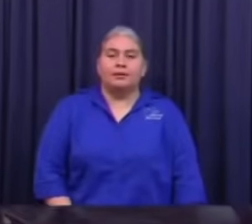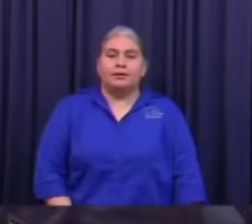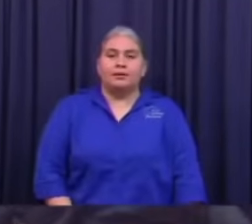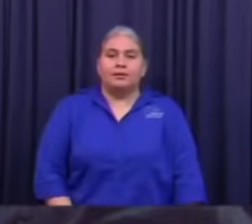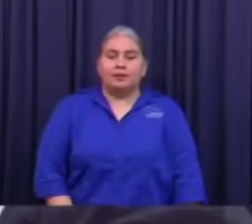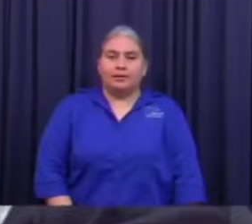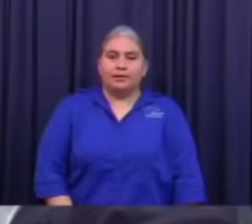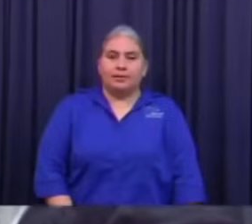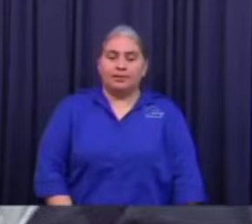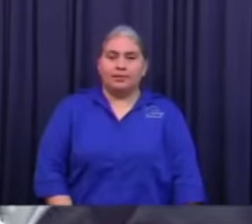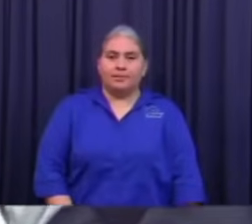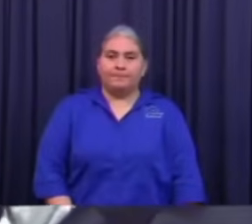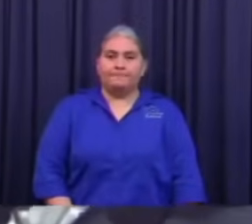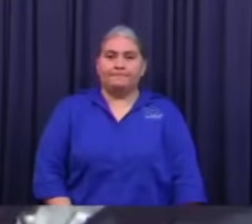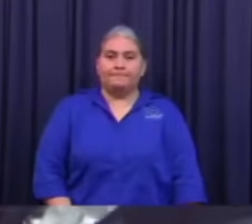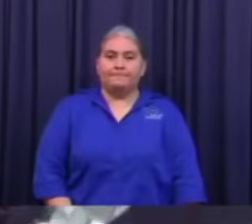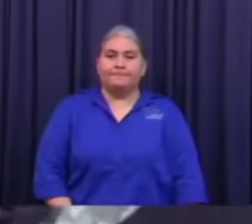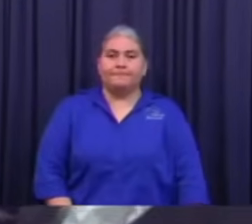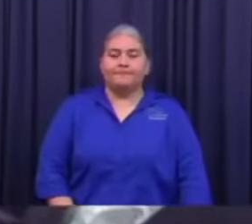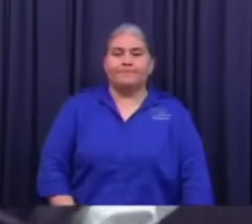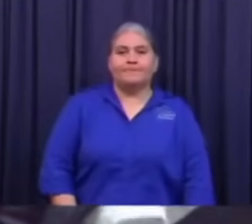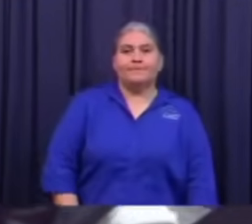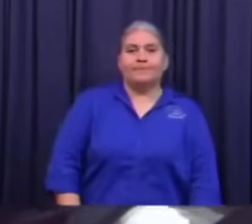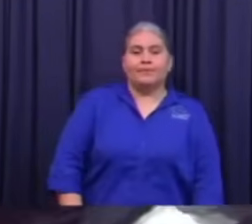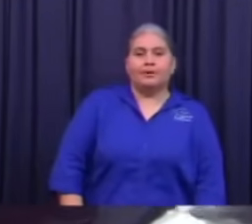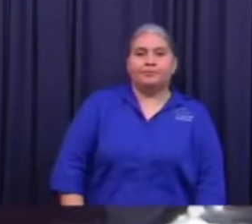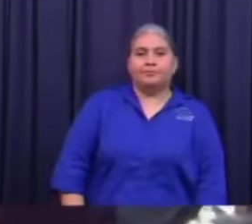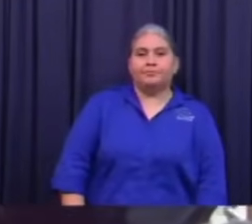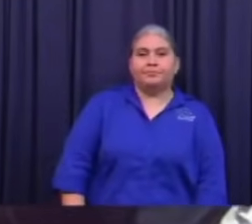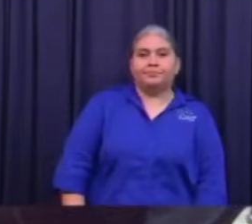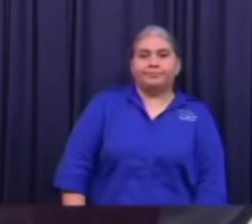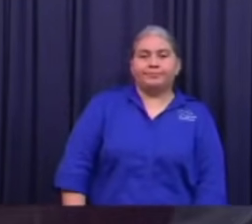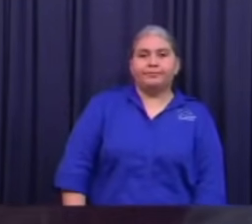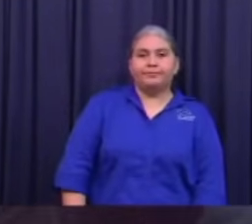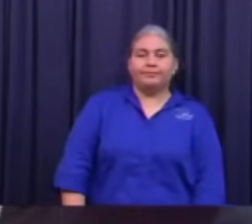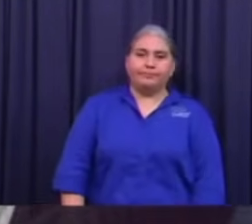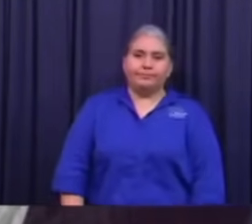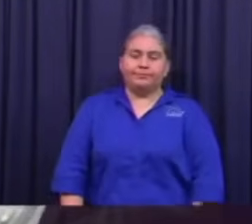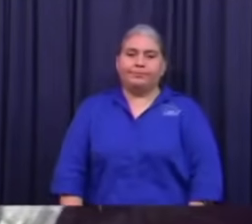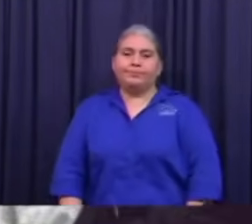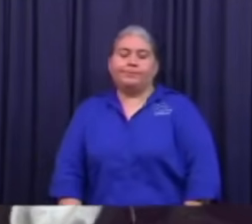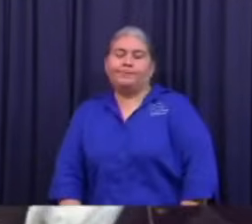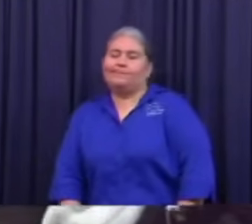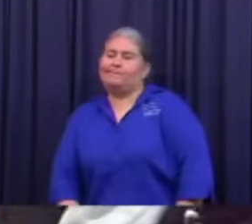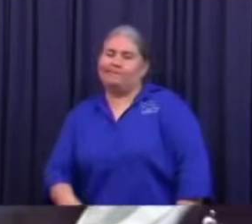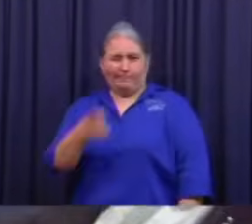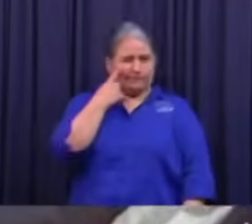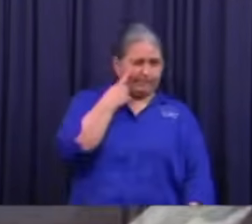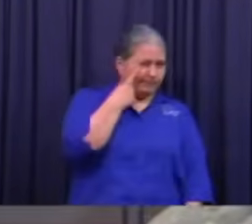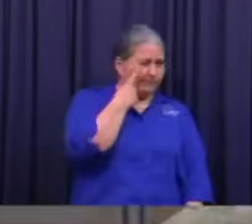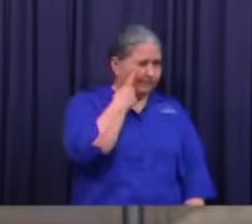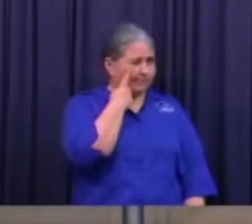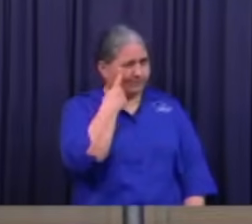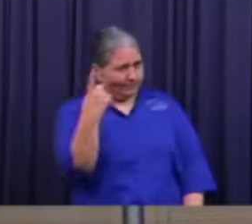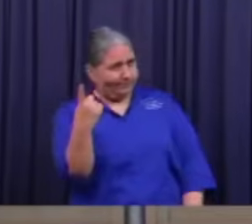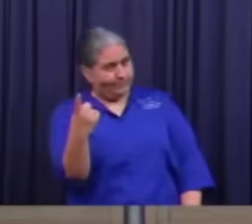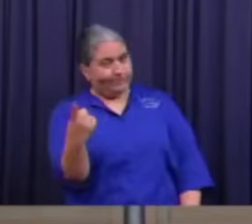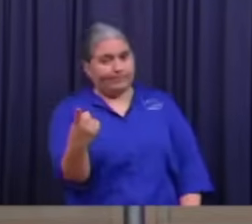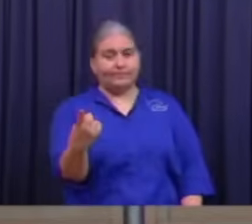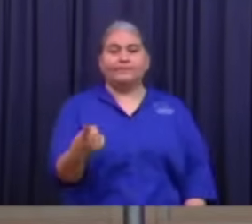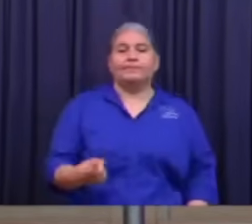mire mire perdón antes de seguir antes de seguir Cómo entiendo